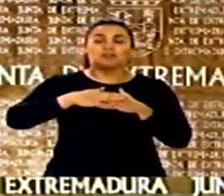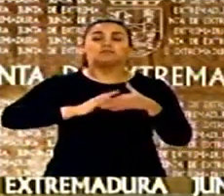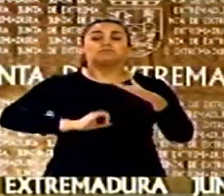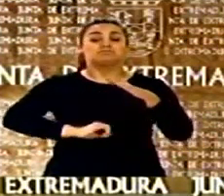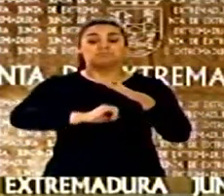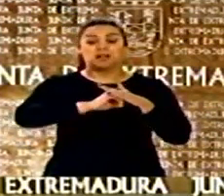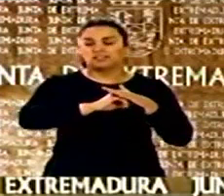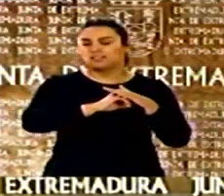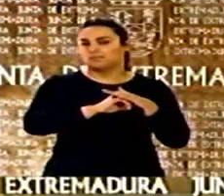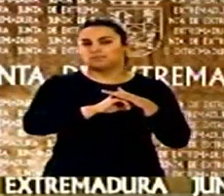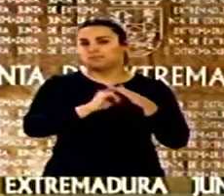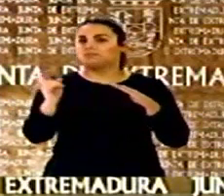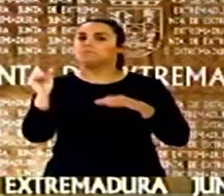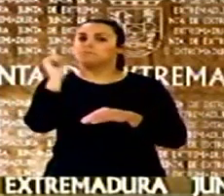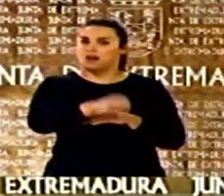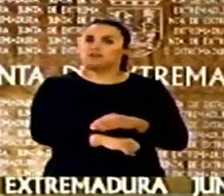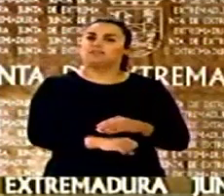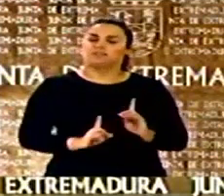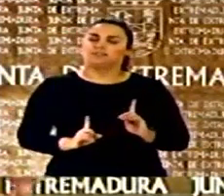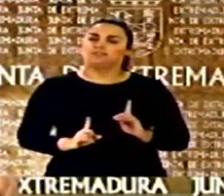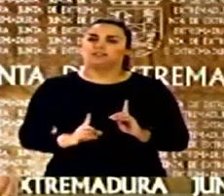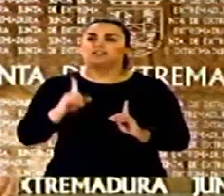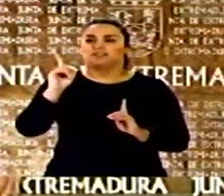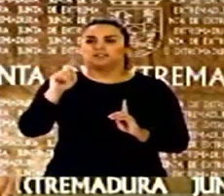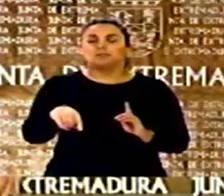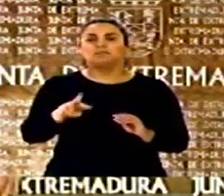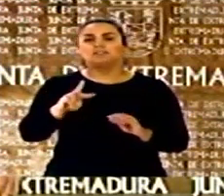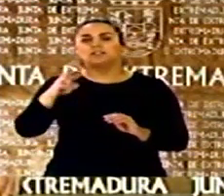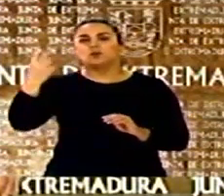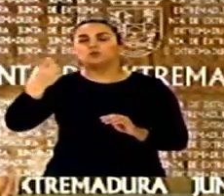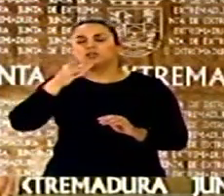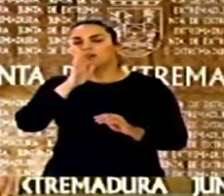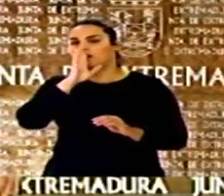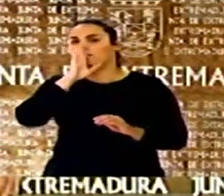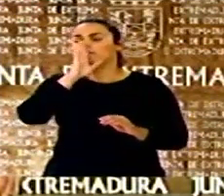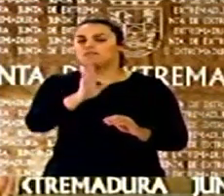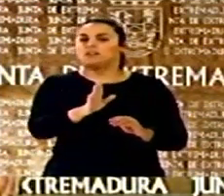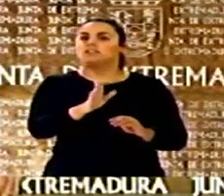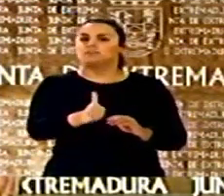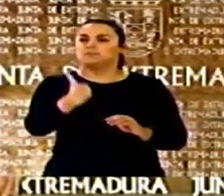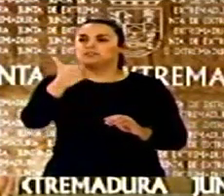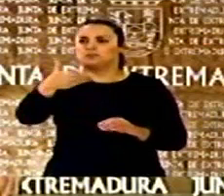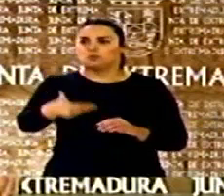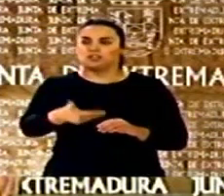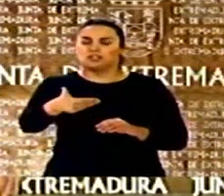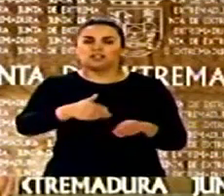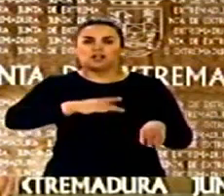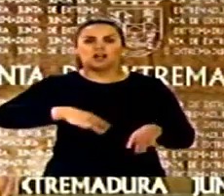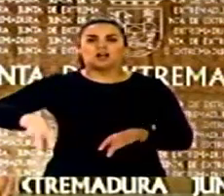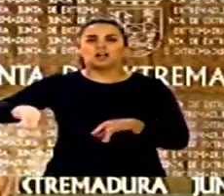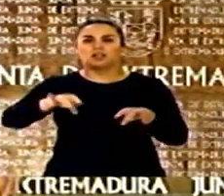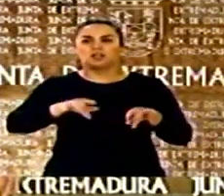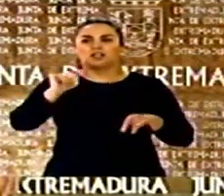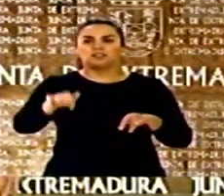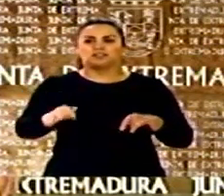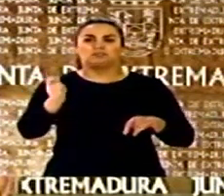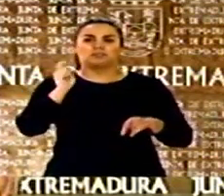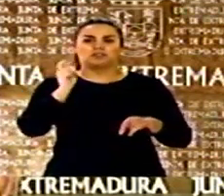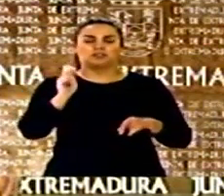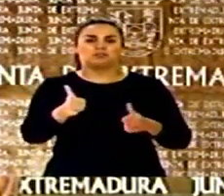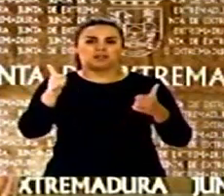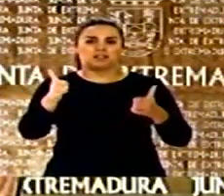públicos. Valoro muy positivamente la subida del 3% de las pensiones mínimas y no contributivas,